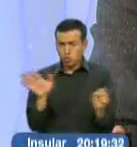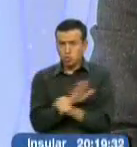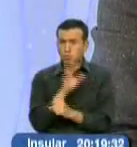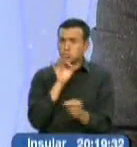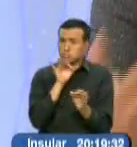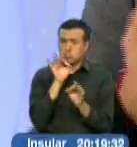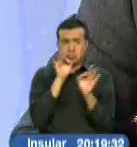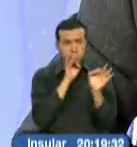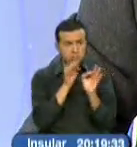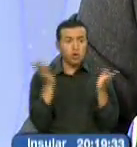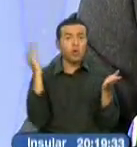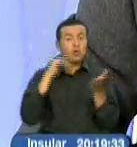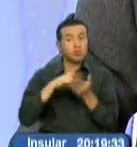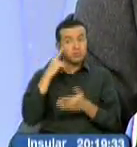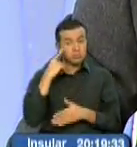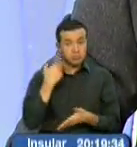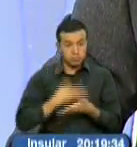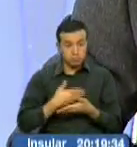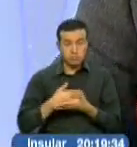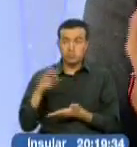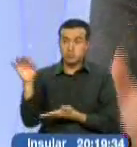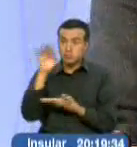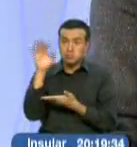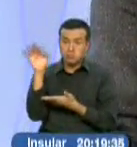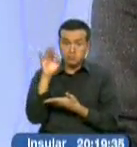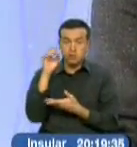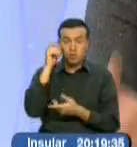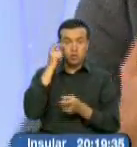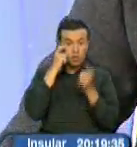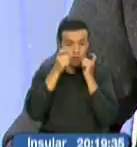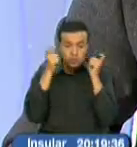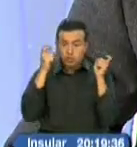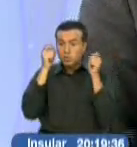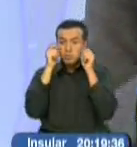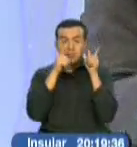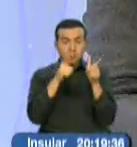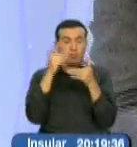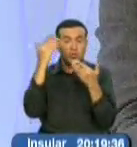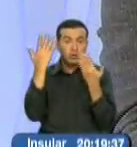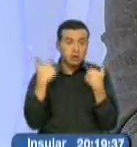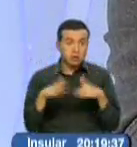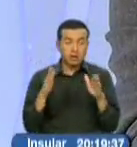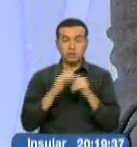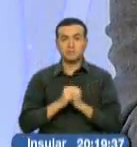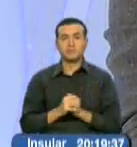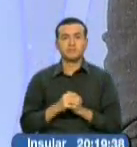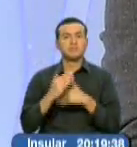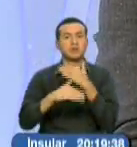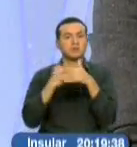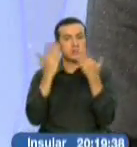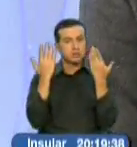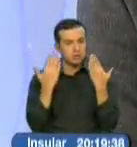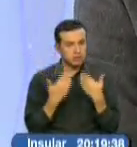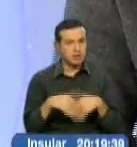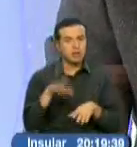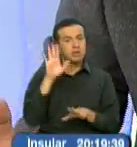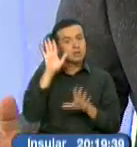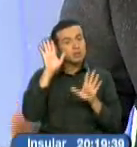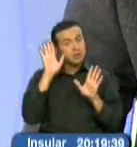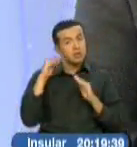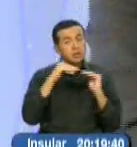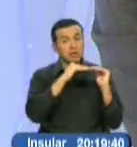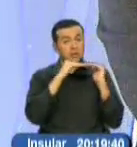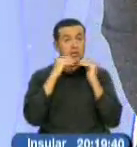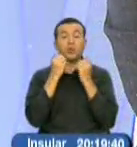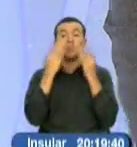la práctica también nuevamente presenten sus delegados para ese control social y a ese control político. Al final del proceso electoral, Sofía, seguramente en la